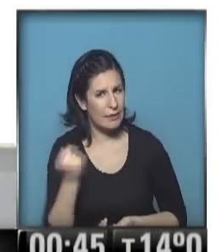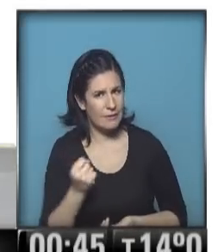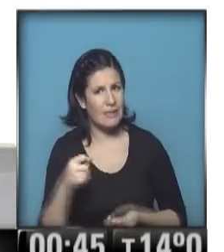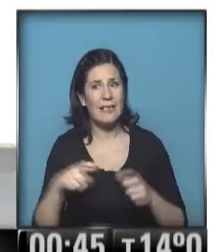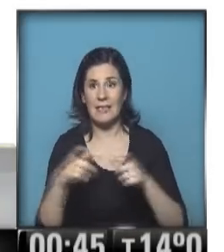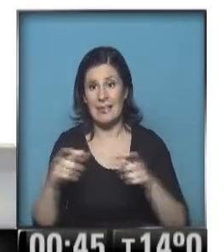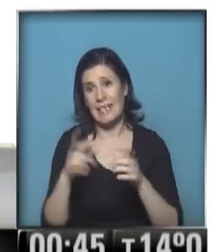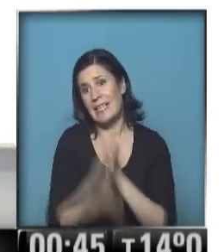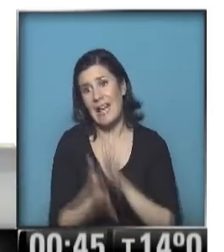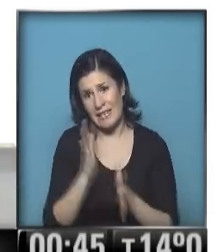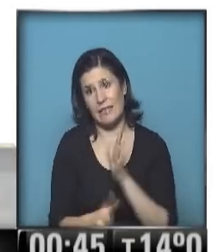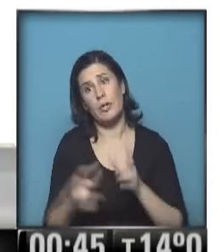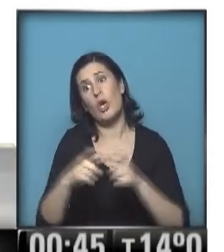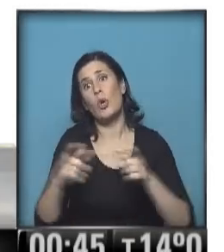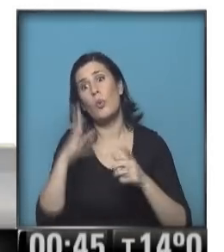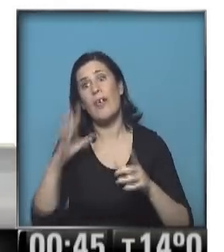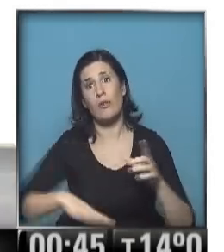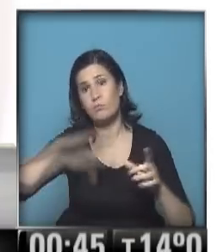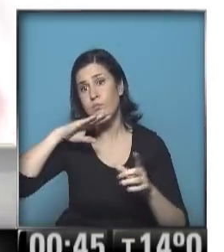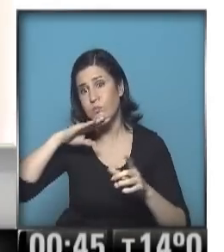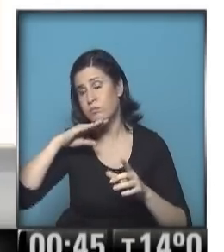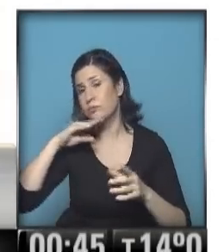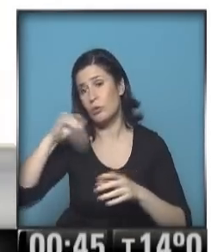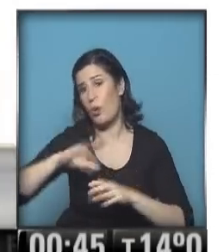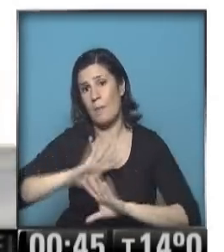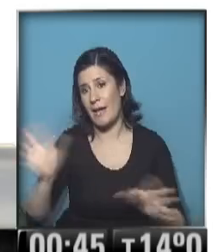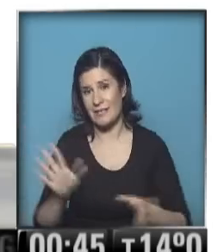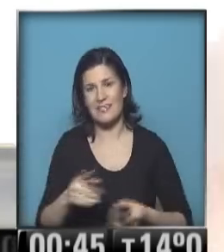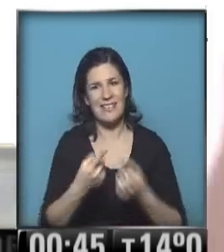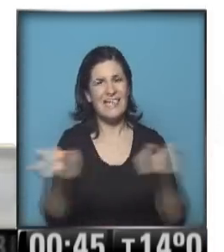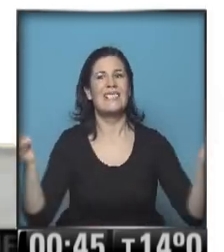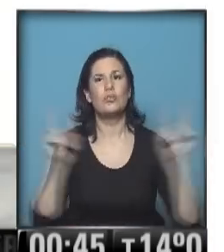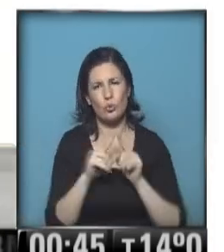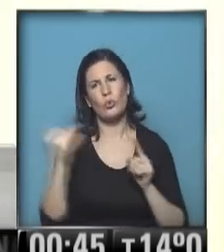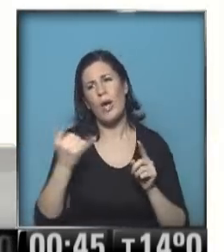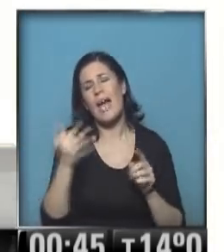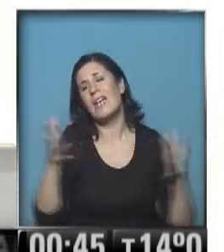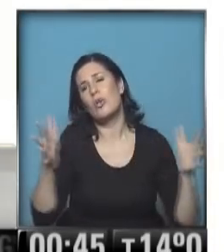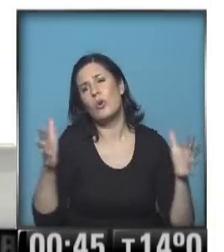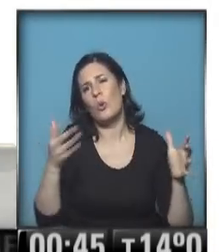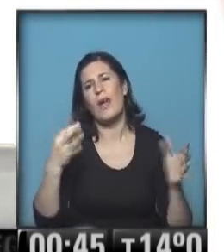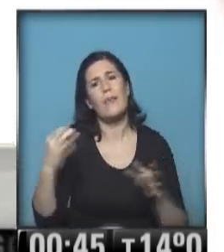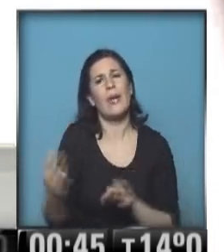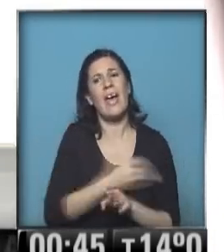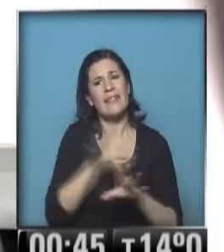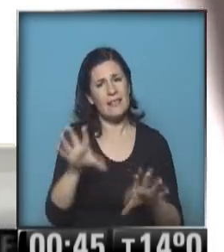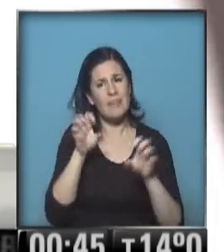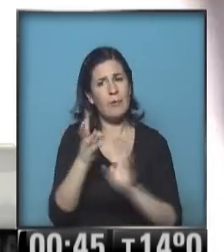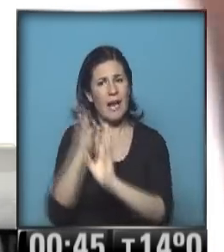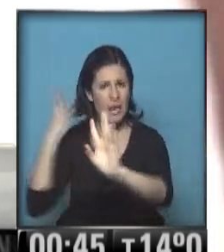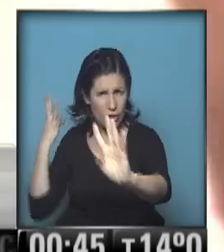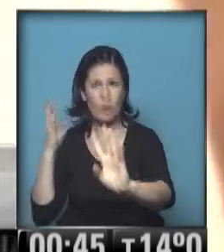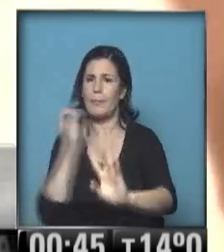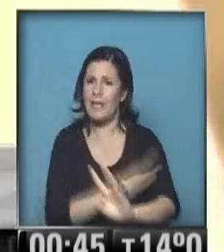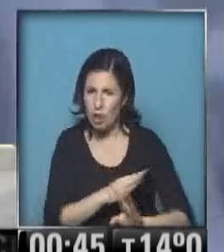entradas limitadas, ¿está bien? El estudio 1 es esto, es un estudio de televisión con un espacio de... Vengan con tiempo si quieren entrar, hay que hacer